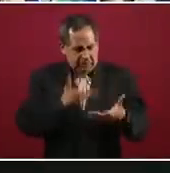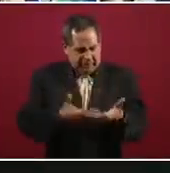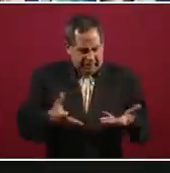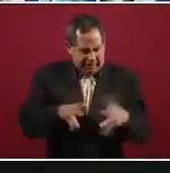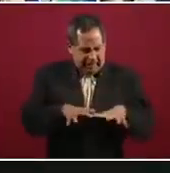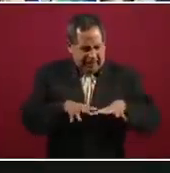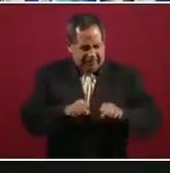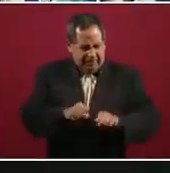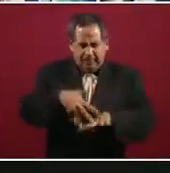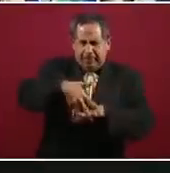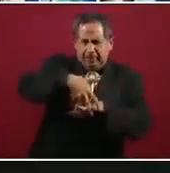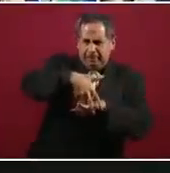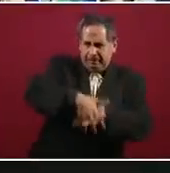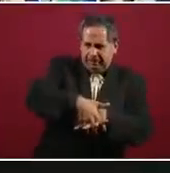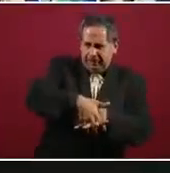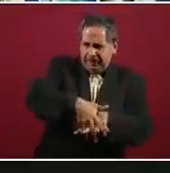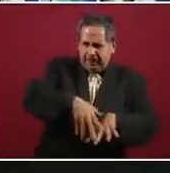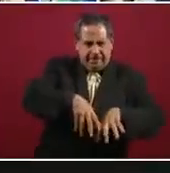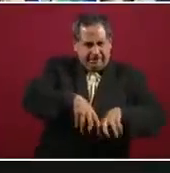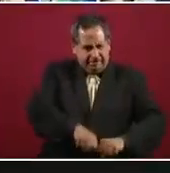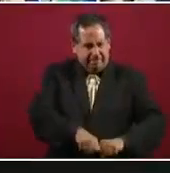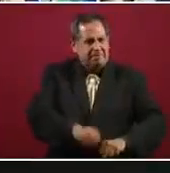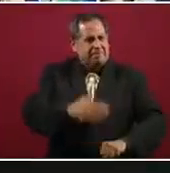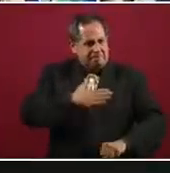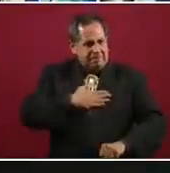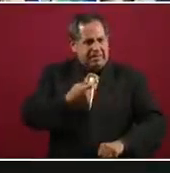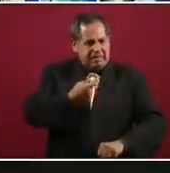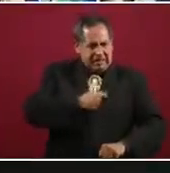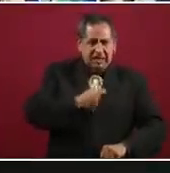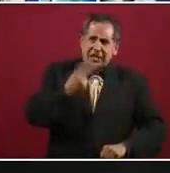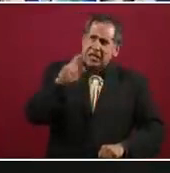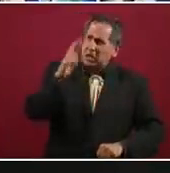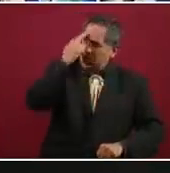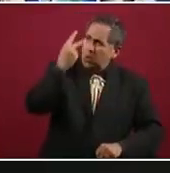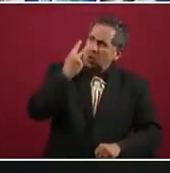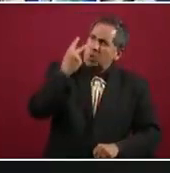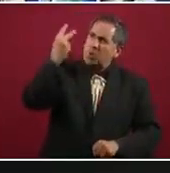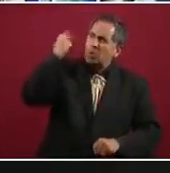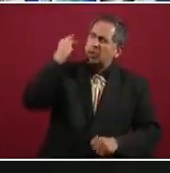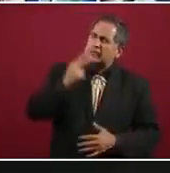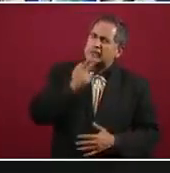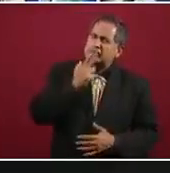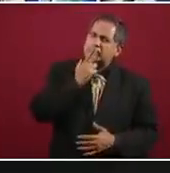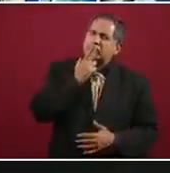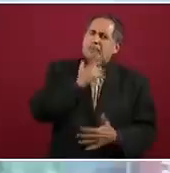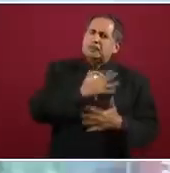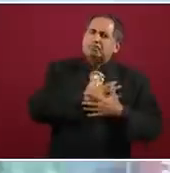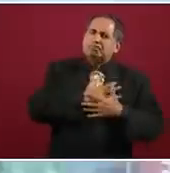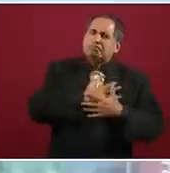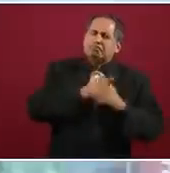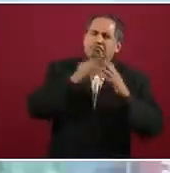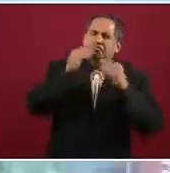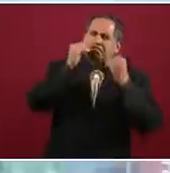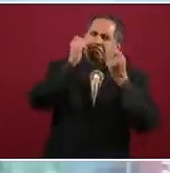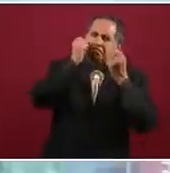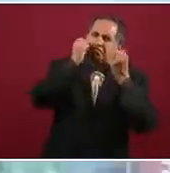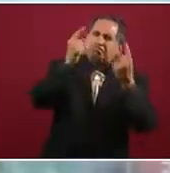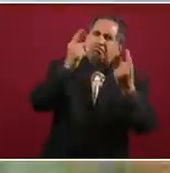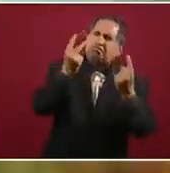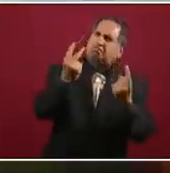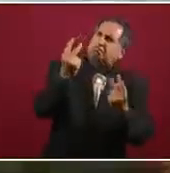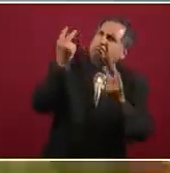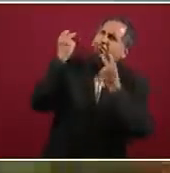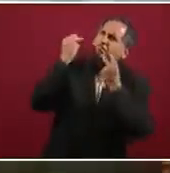pies que te permite mirar el pasado con una mirada amorosa, sonriente, admirativa a